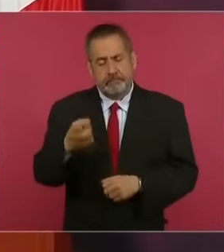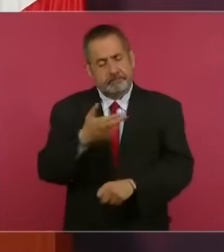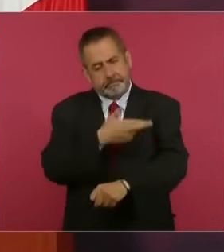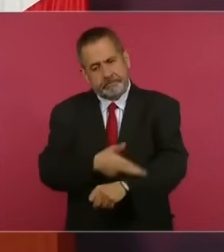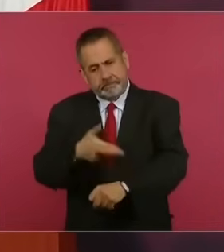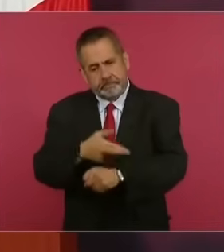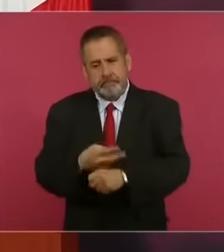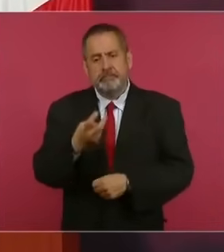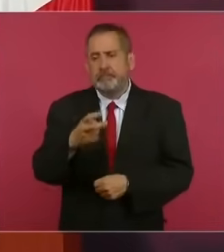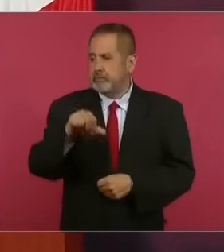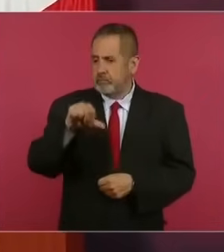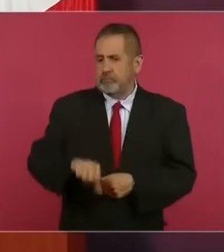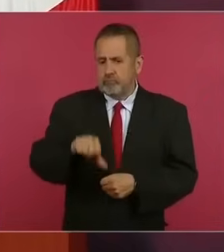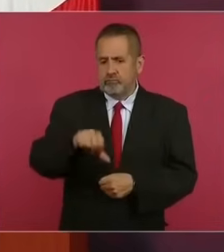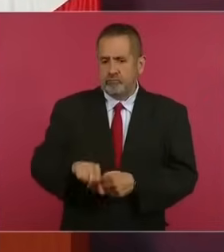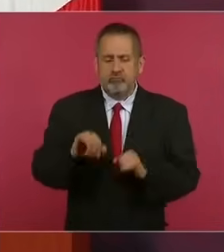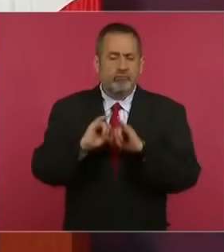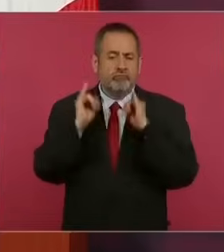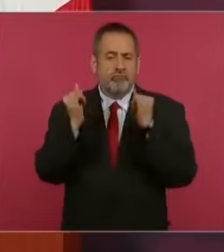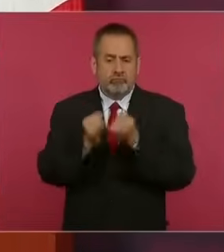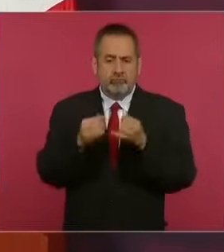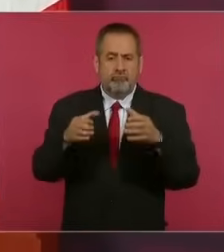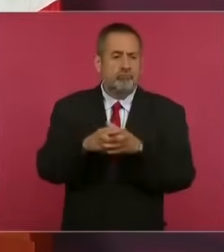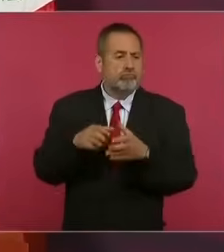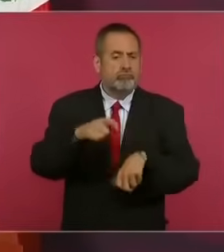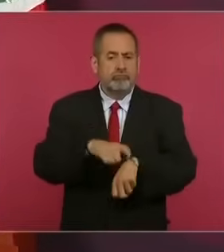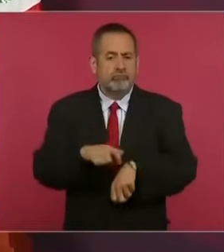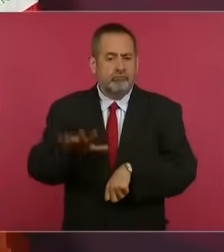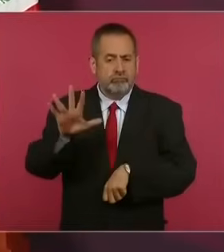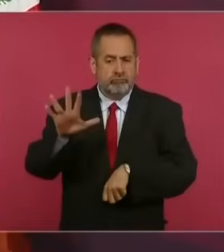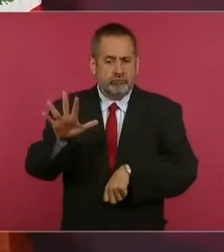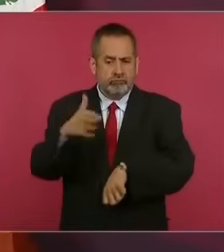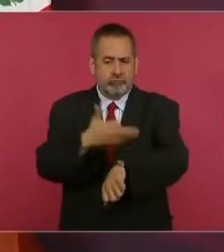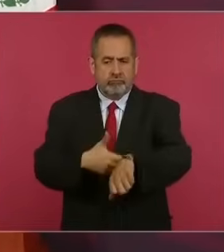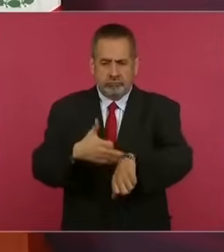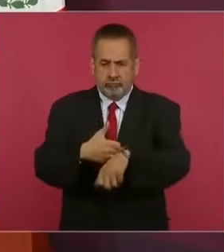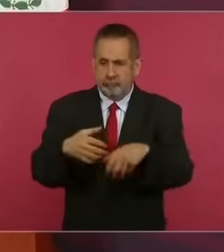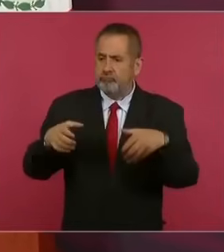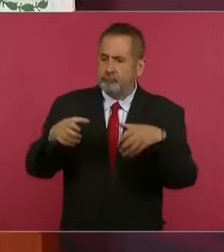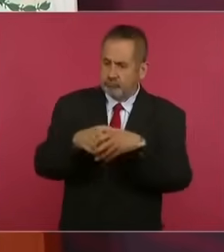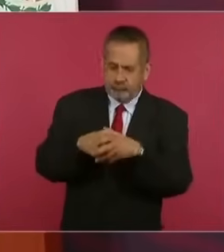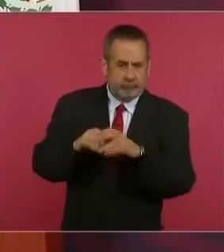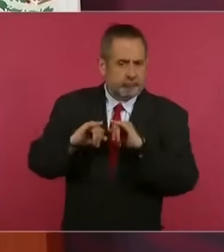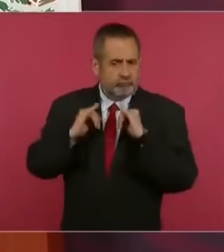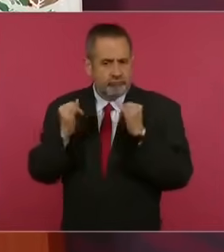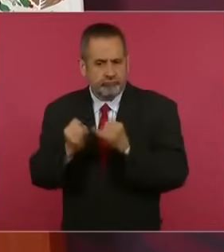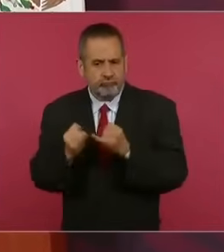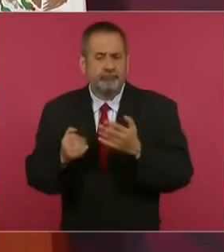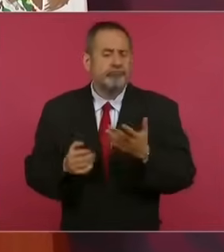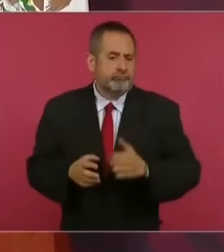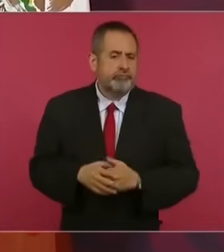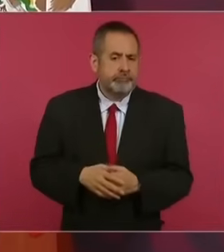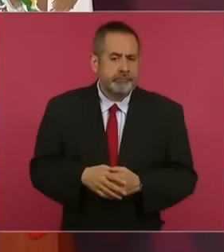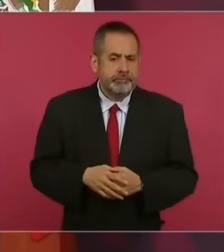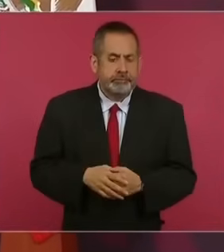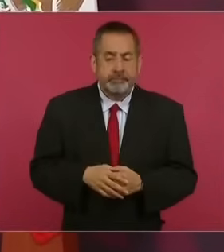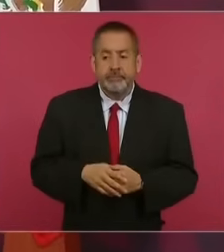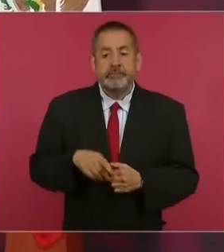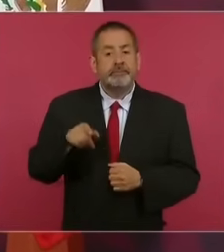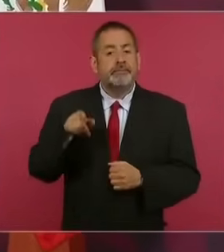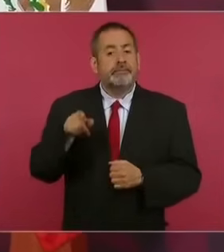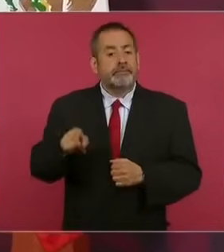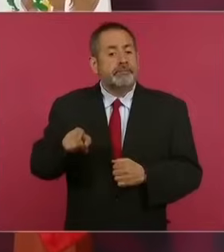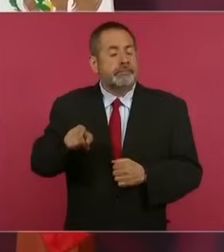repito, esta reunión hoy a las 5 de la tarde, y esta comisión,